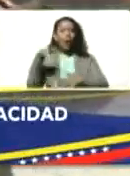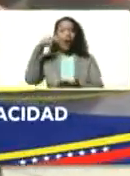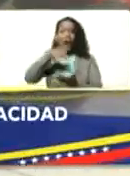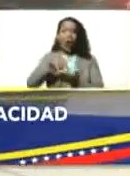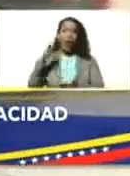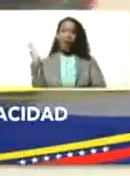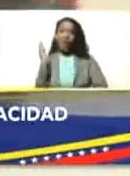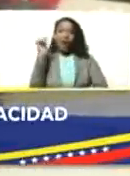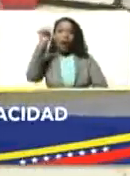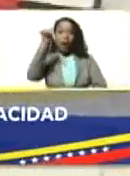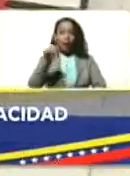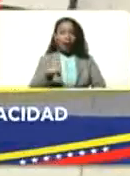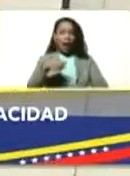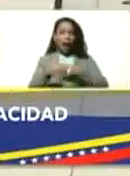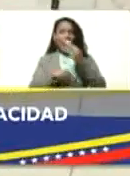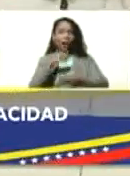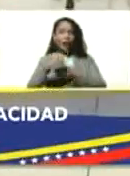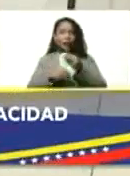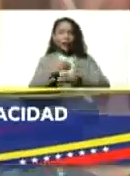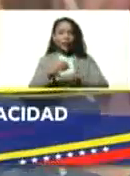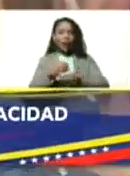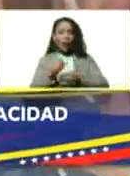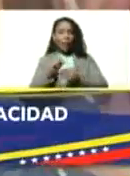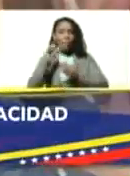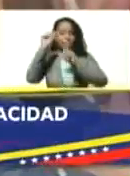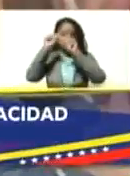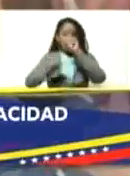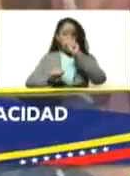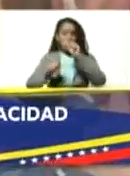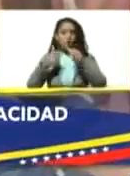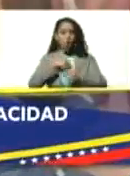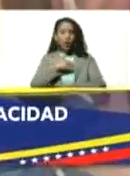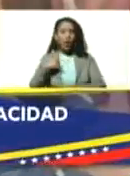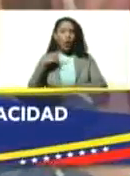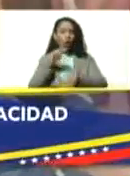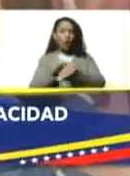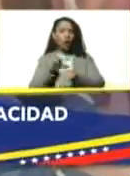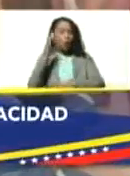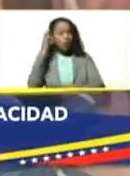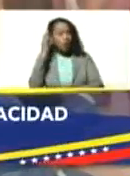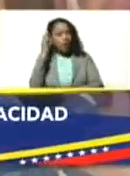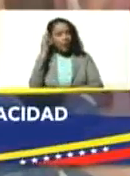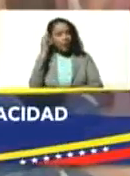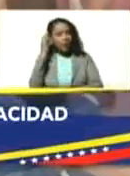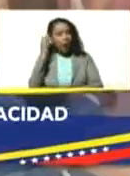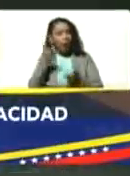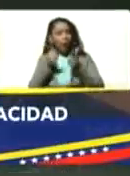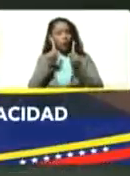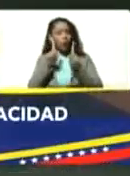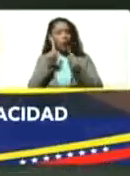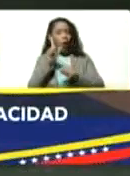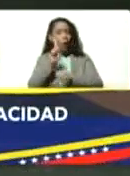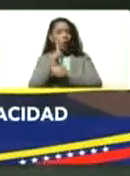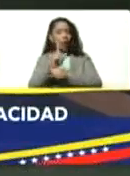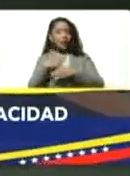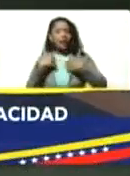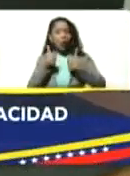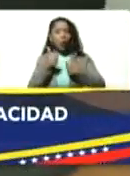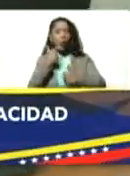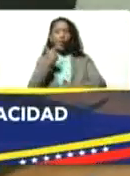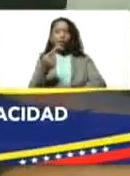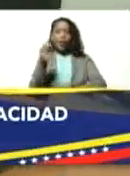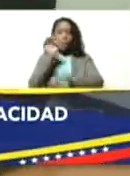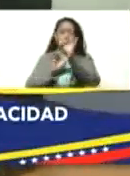Vienen acá, bueno, a hacer todo este tipo de consulta. Pero yo quiero que la doctora Rosa Vázquez, autoridad única en salud, nos explique todos